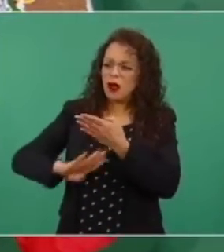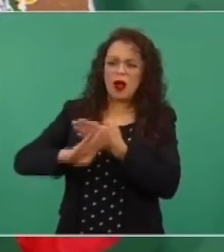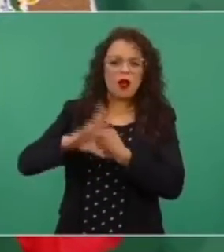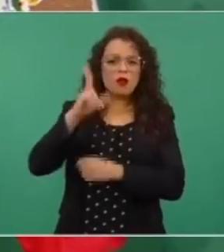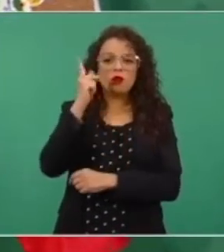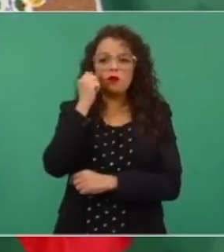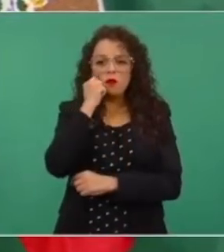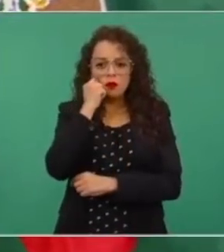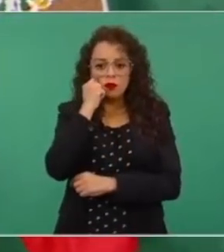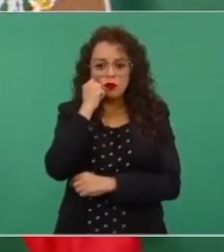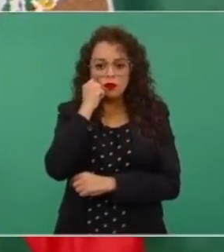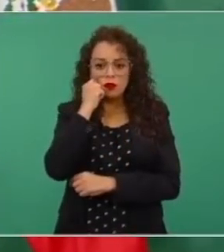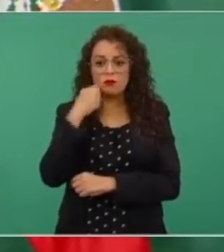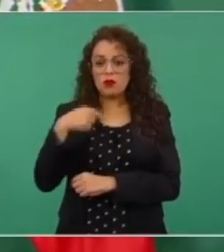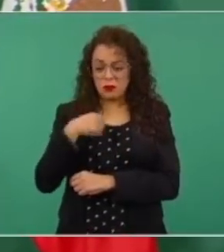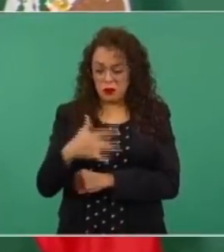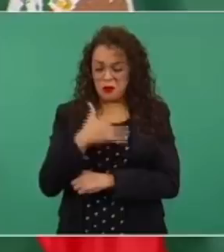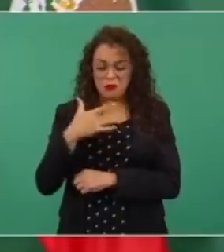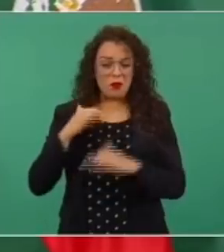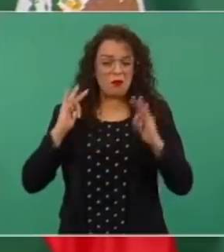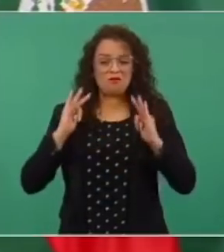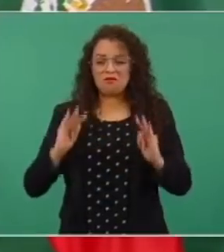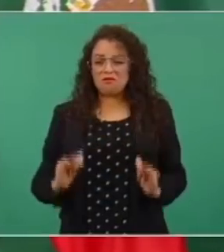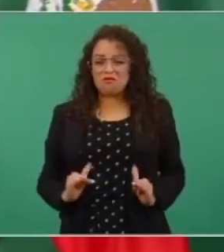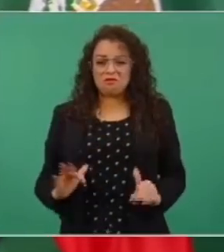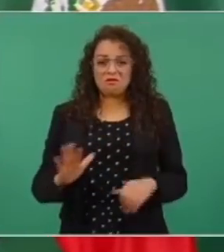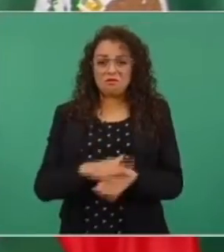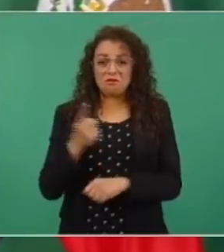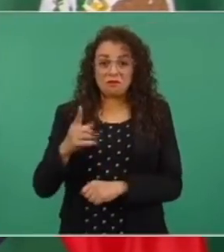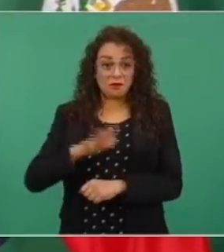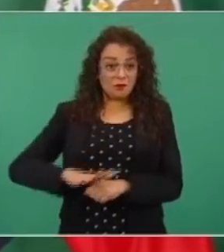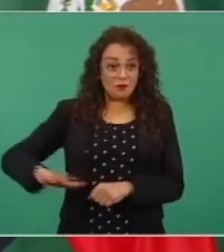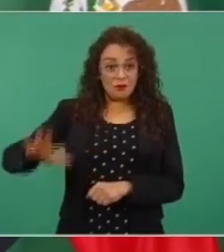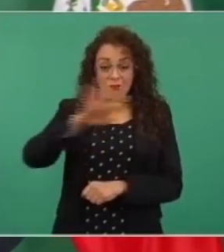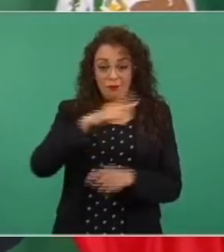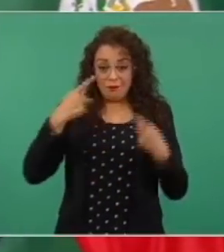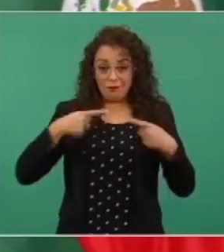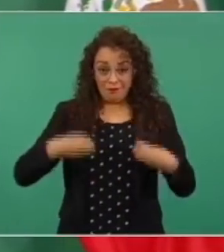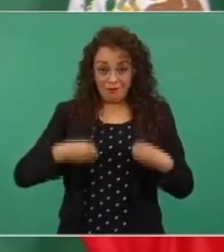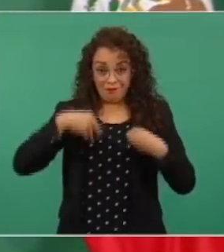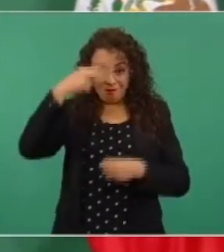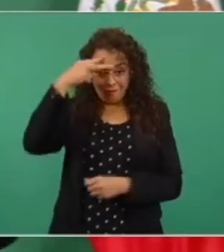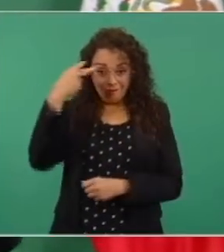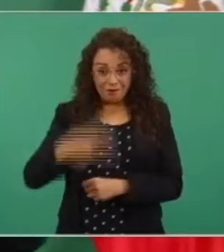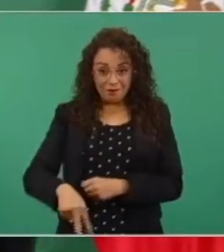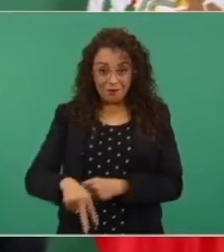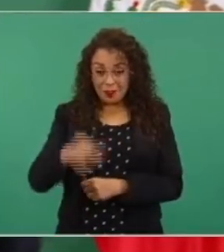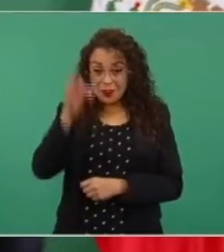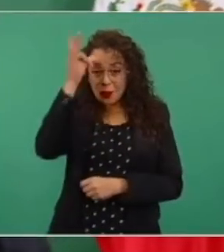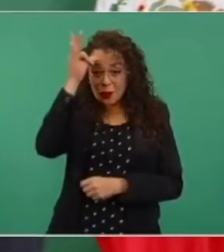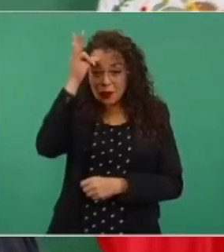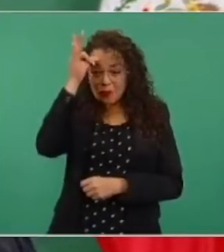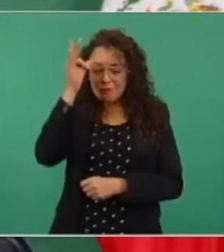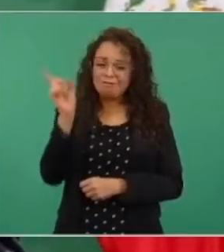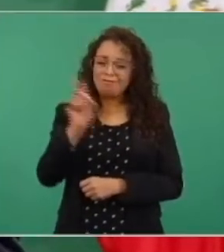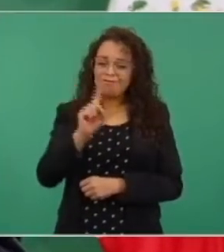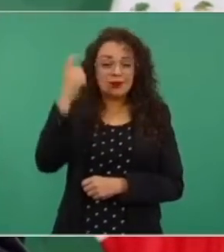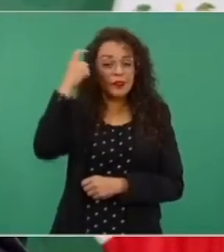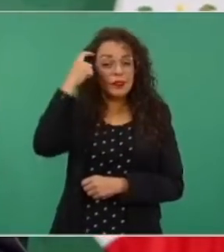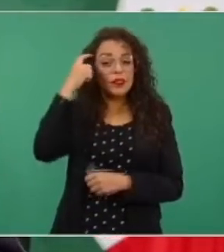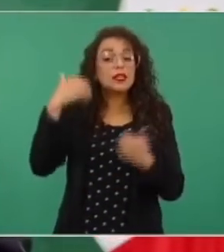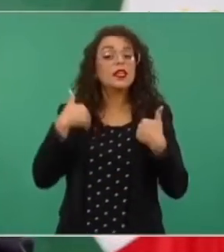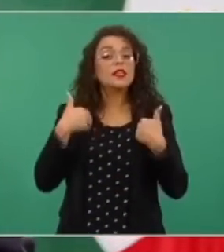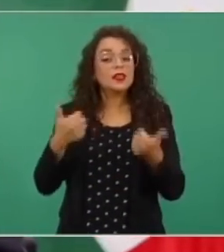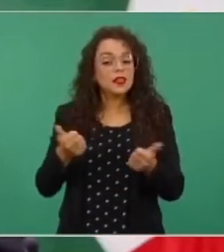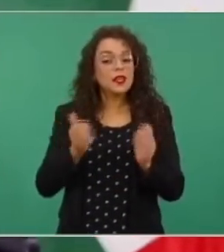El pueblo de México es un pueblo muy consciente. Ya no se puede